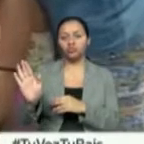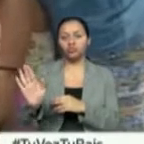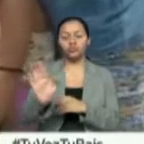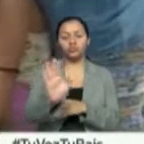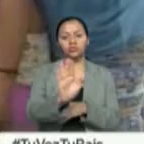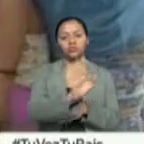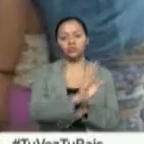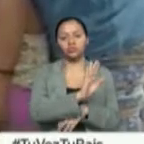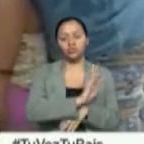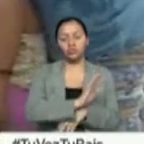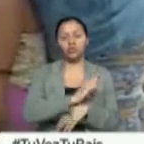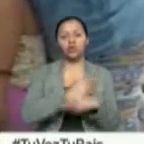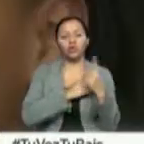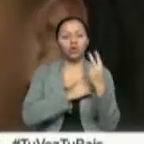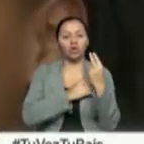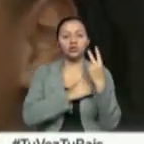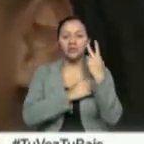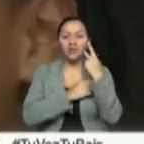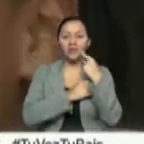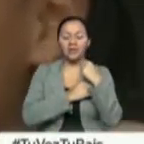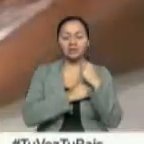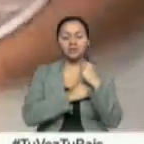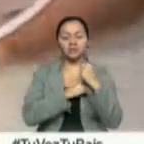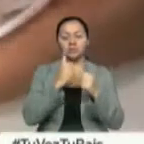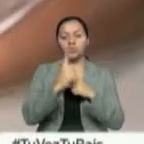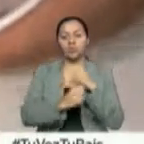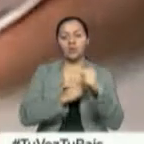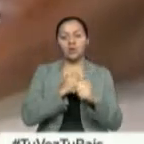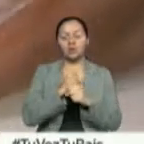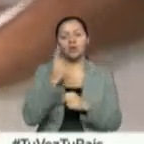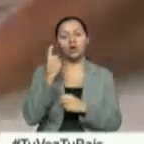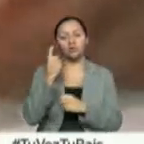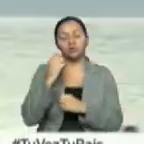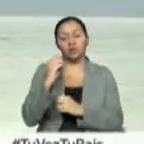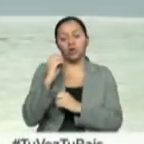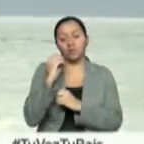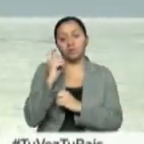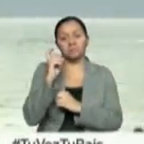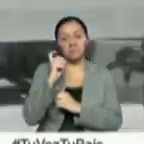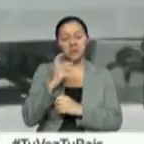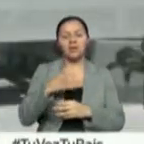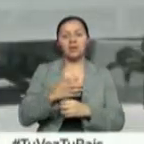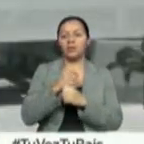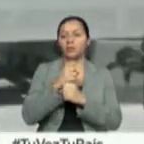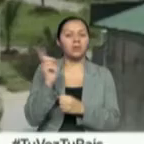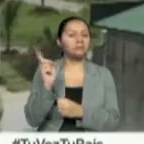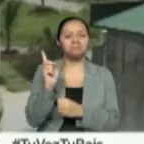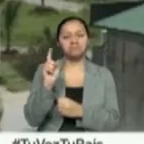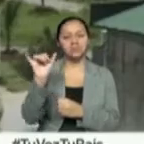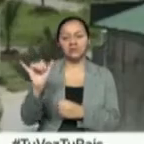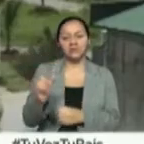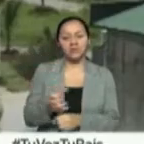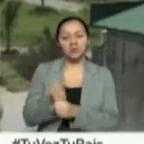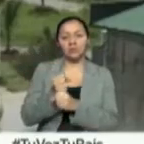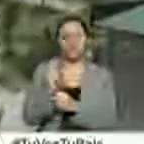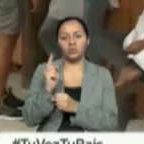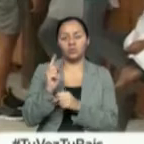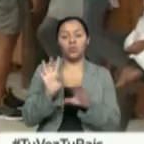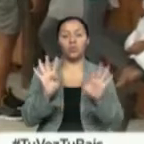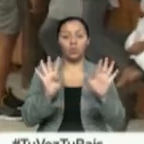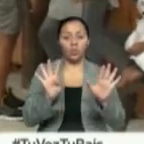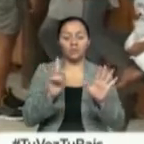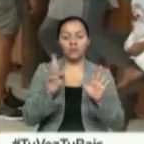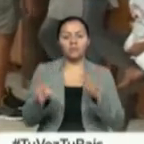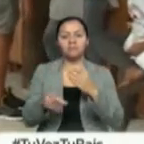12 días de feriado al año 11 días de descanso obligatorio no son recuperables a los 9 que regularmente se otorgaban se han añadido